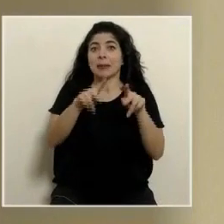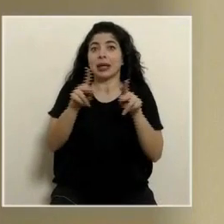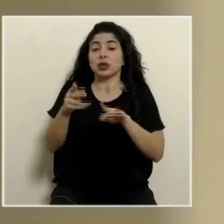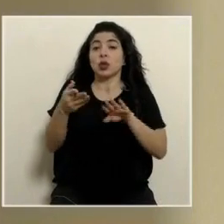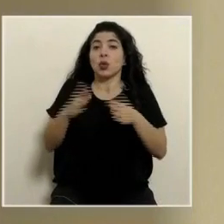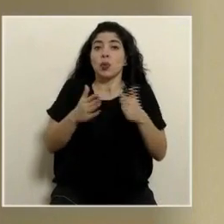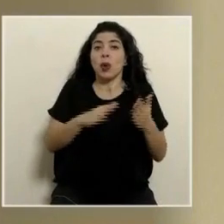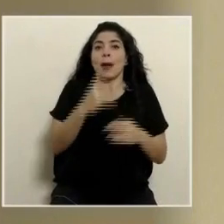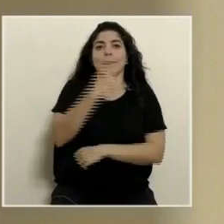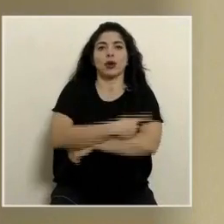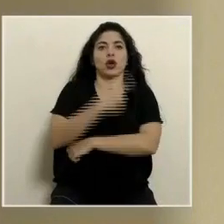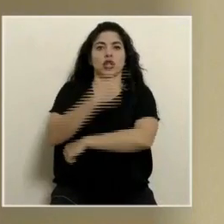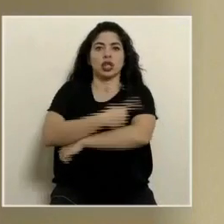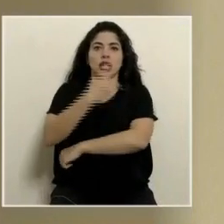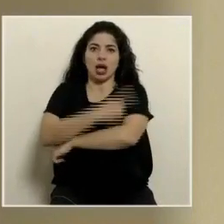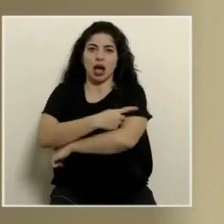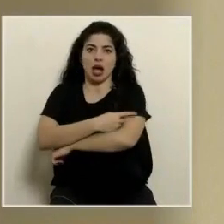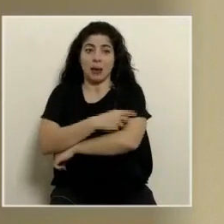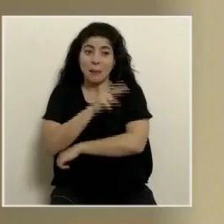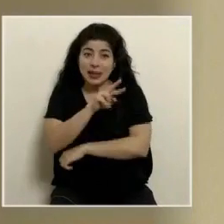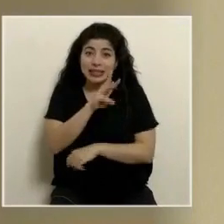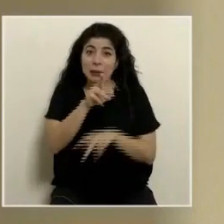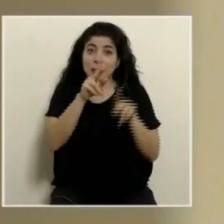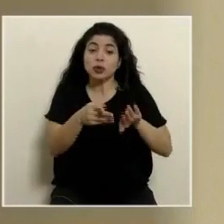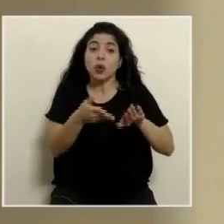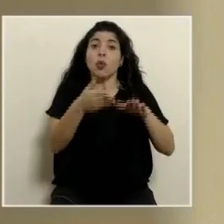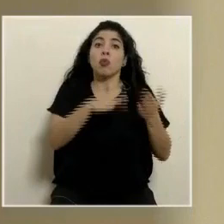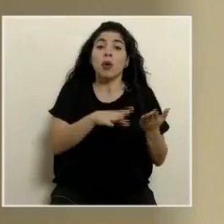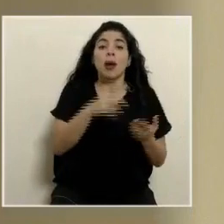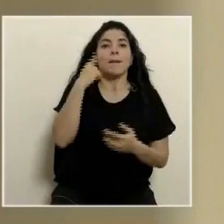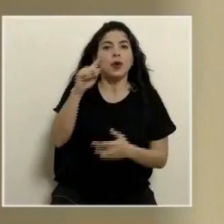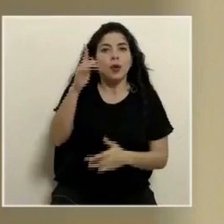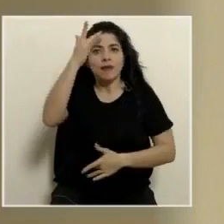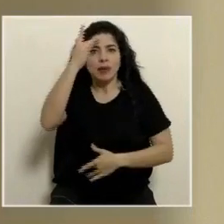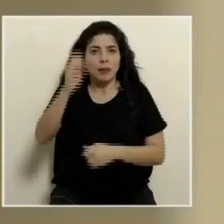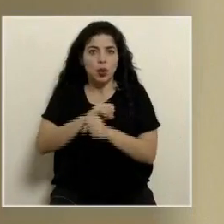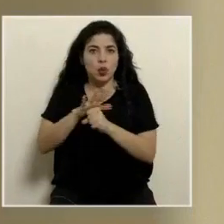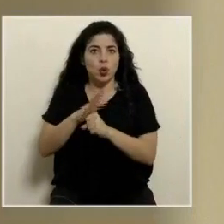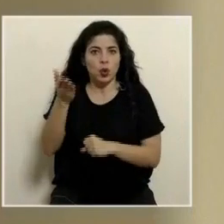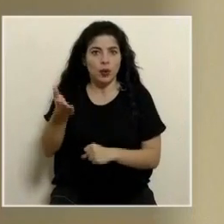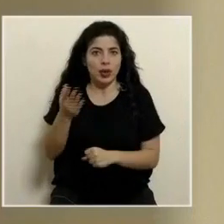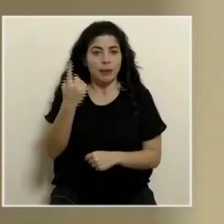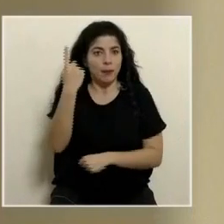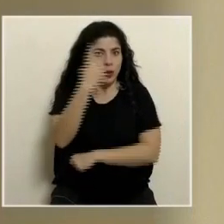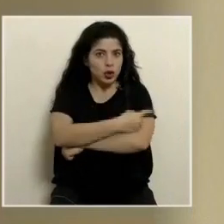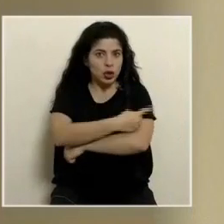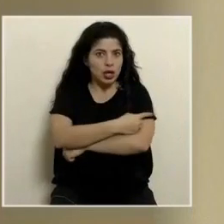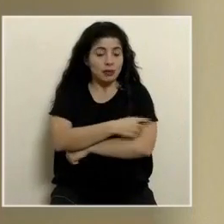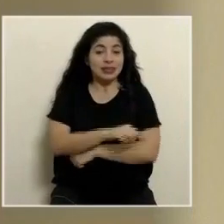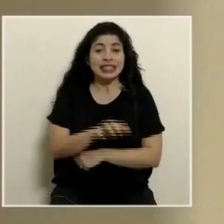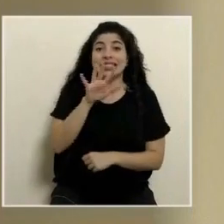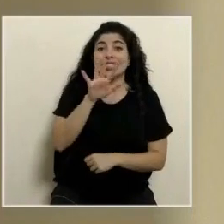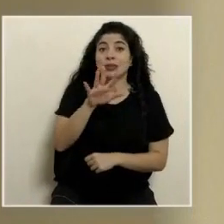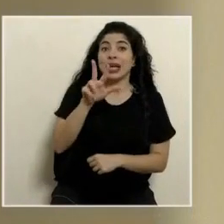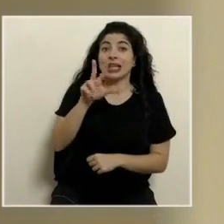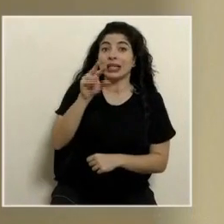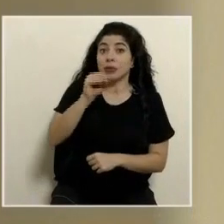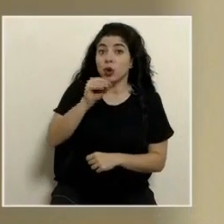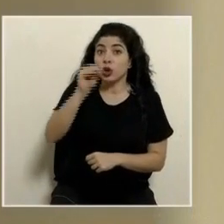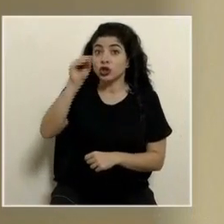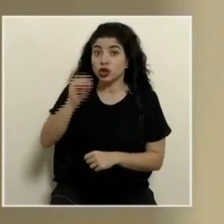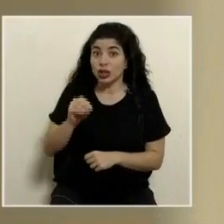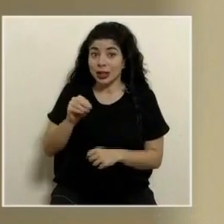que han estado perdiendo la vida relacionadas con la enfermedad del COVID-19. El 53% de estas